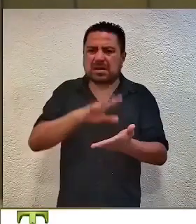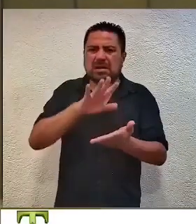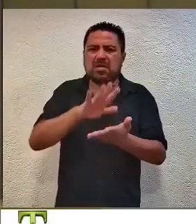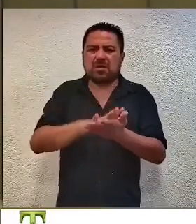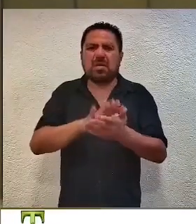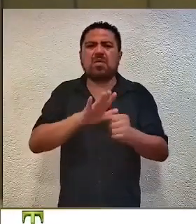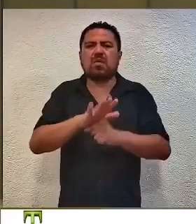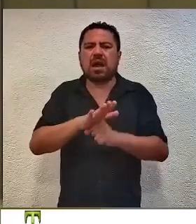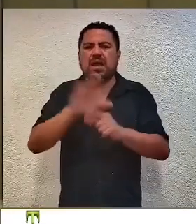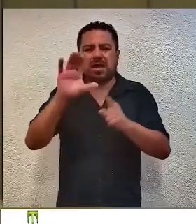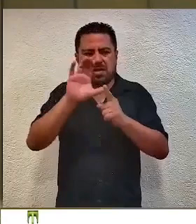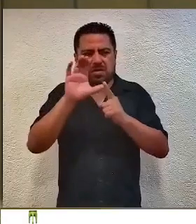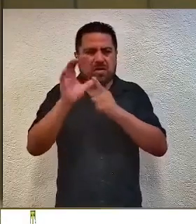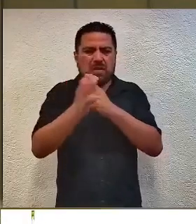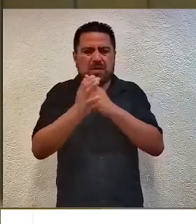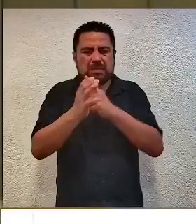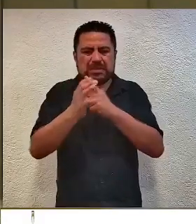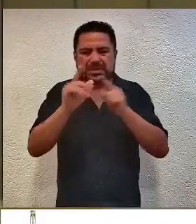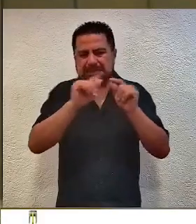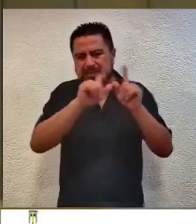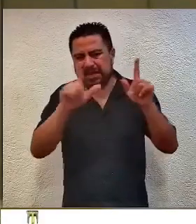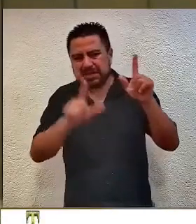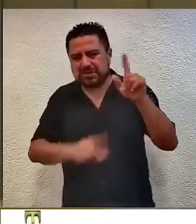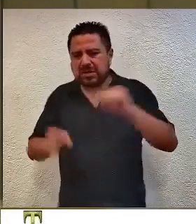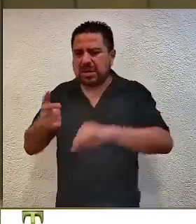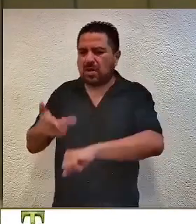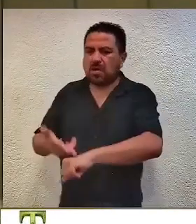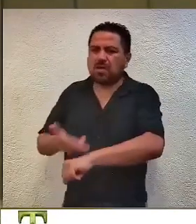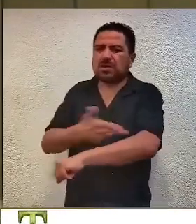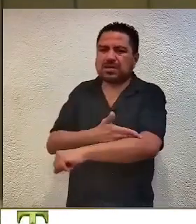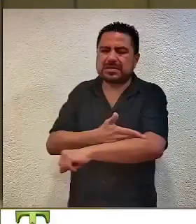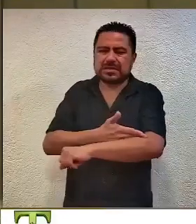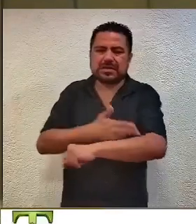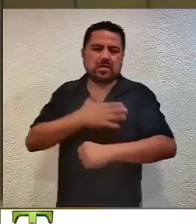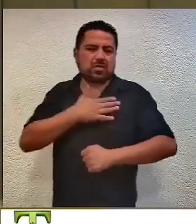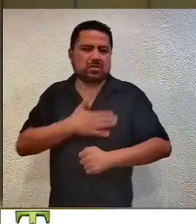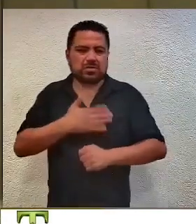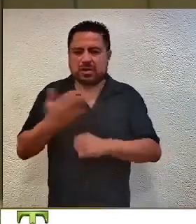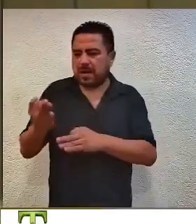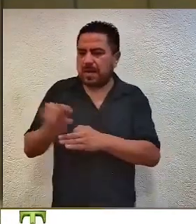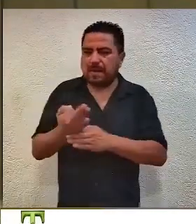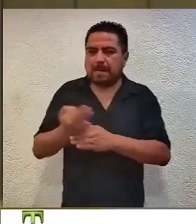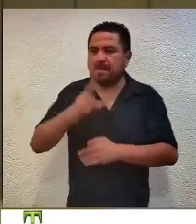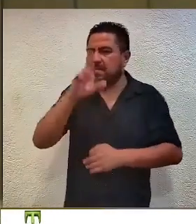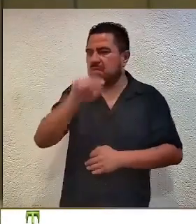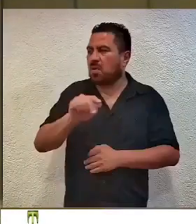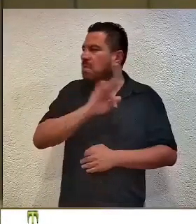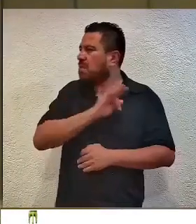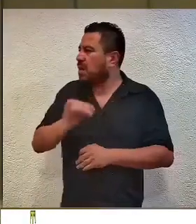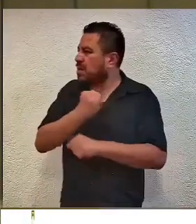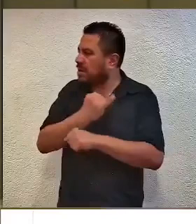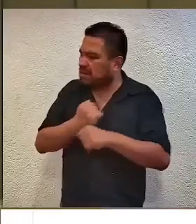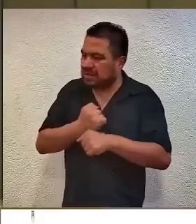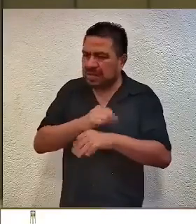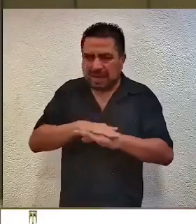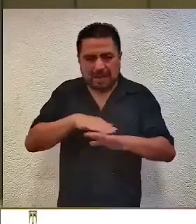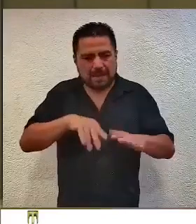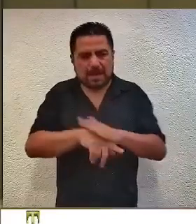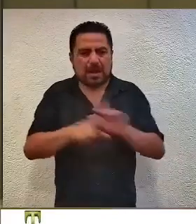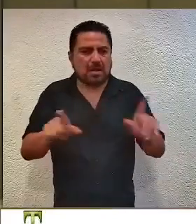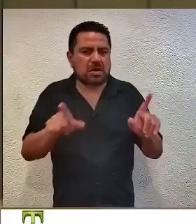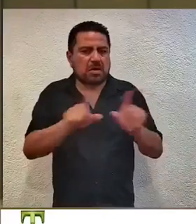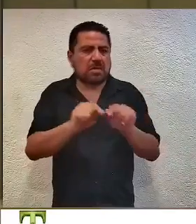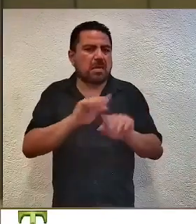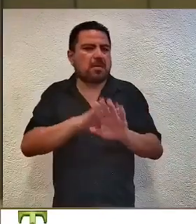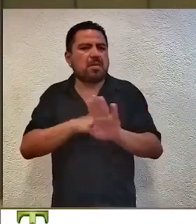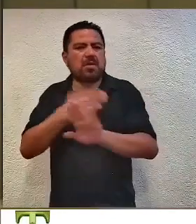la Comisión Nacional de Honestidad y de Justicia de Morena no puede estudiar más que violencia